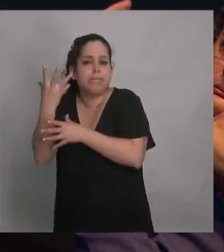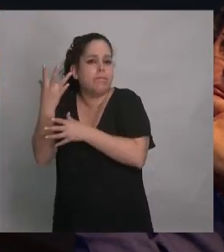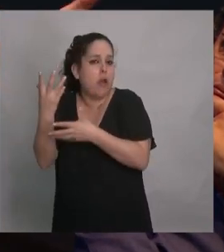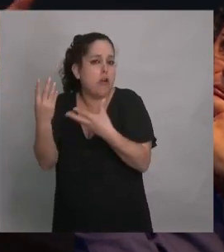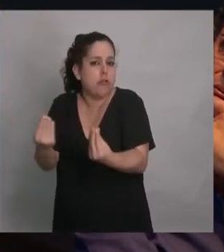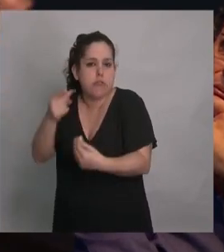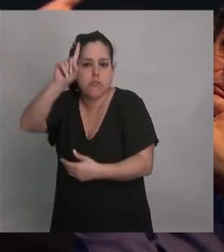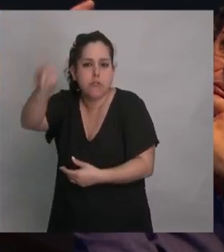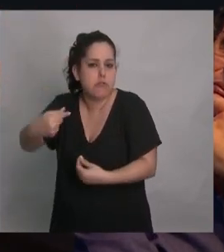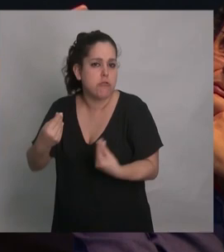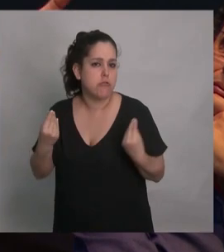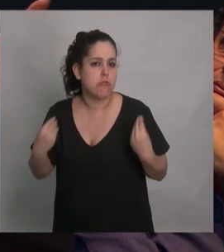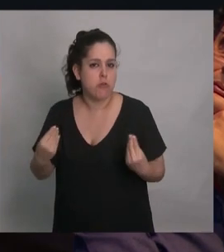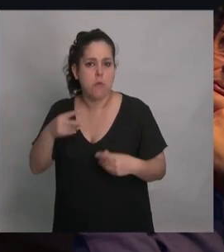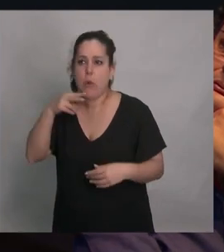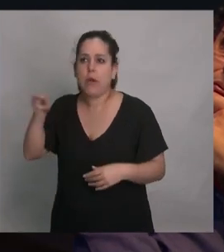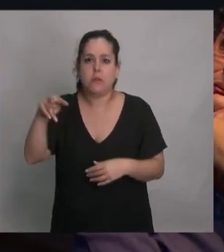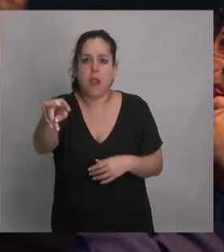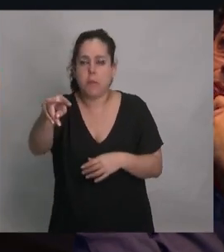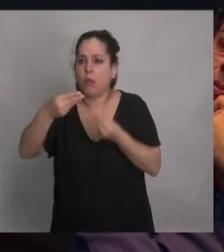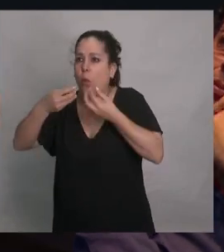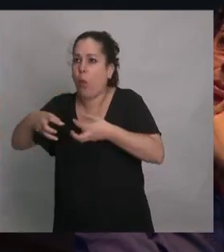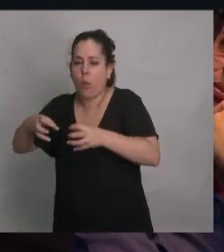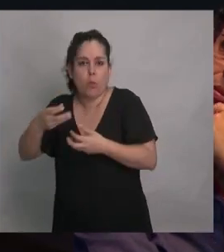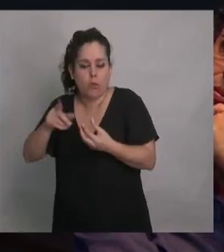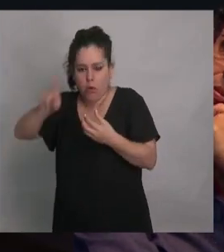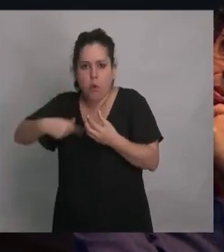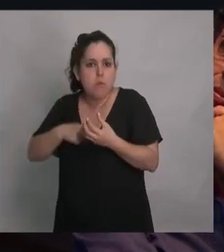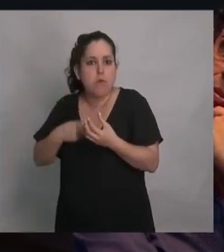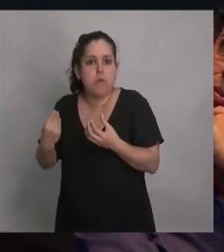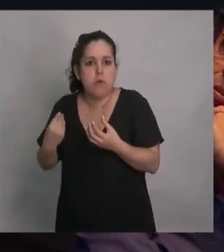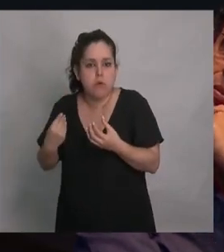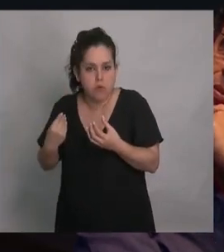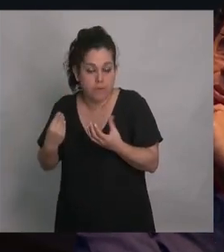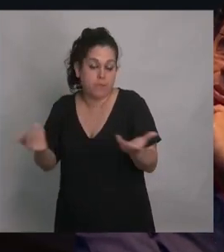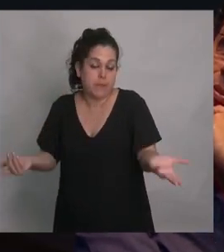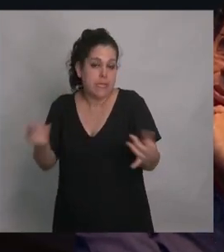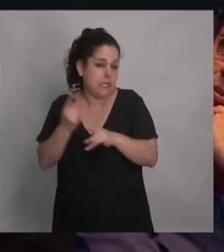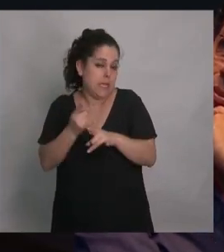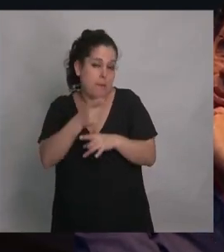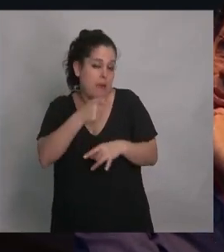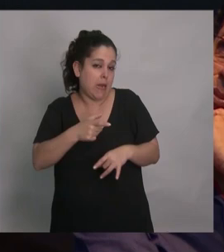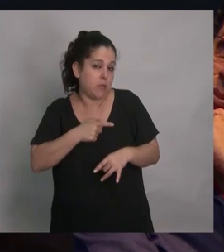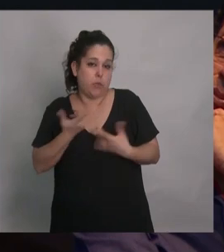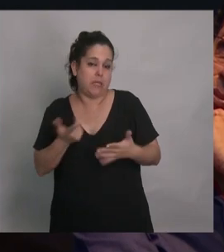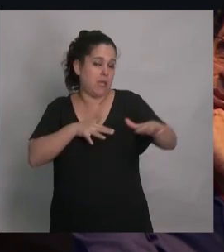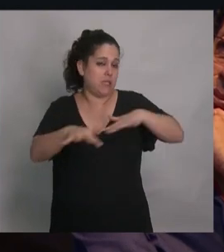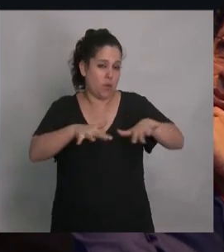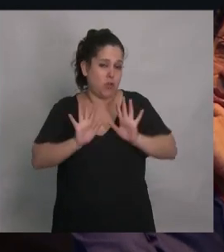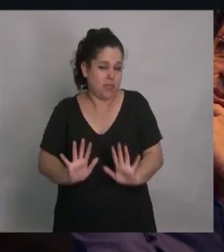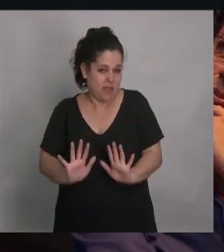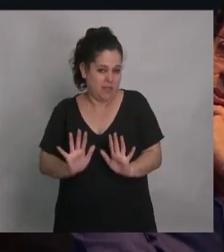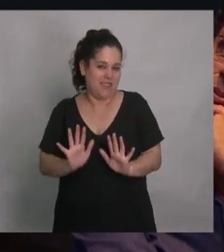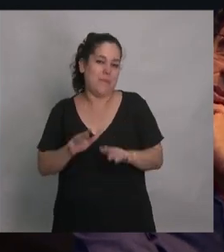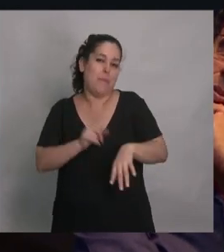ese huevo de la serpiente? Y la respuesta, como suele ser en estos momentos históricos,